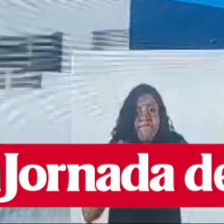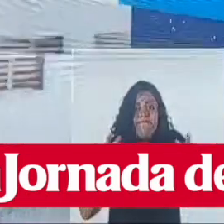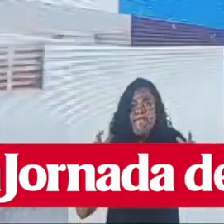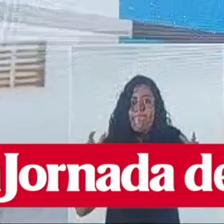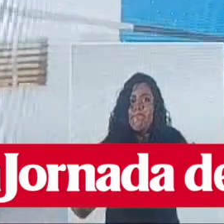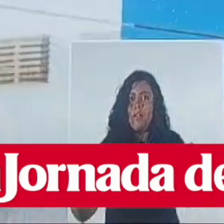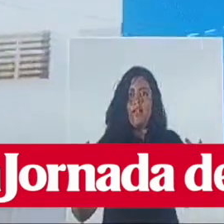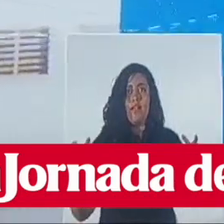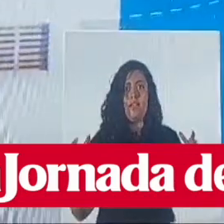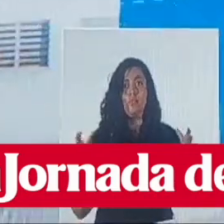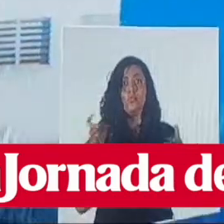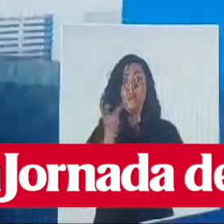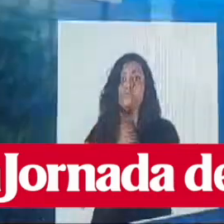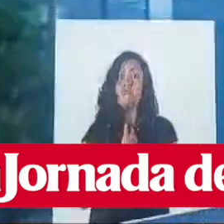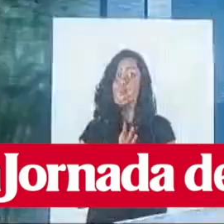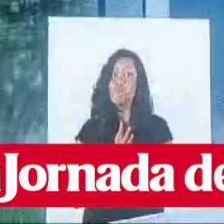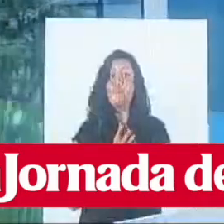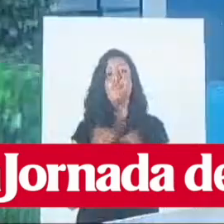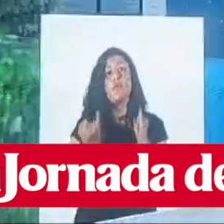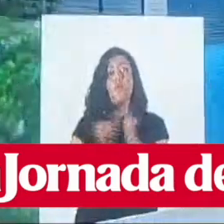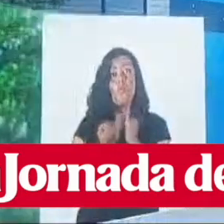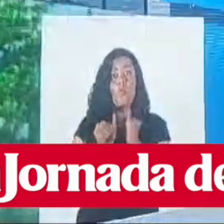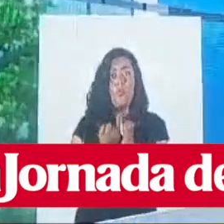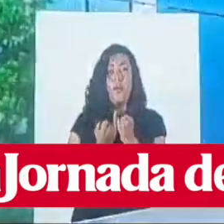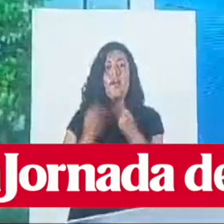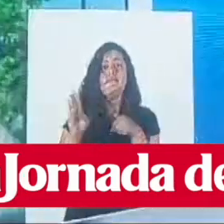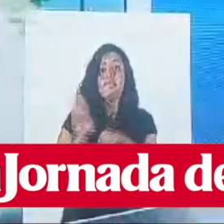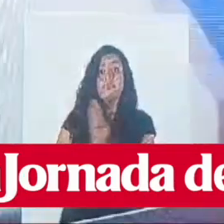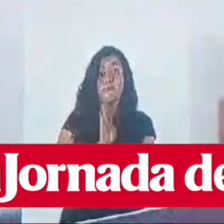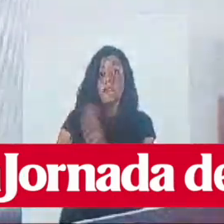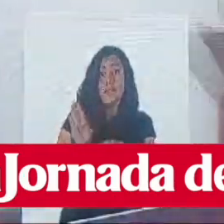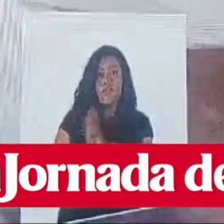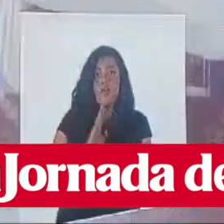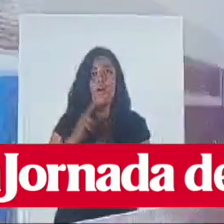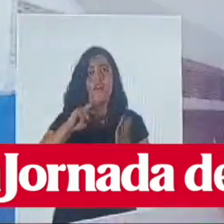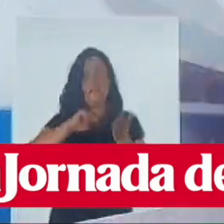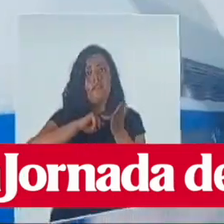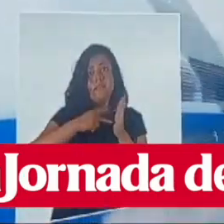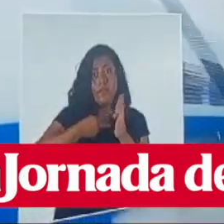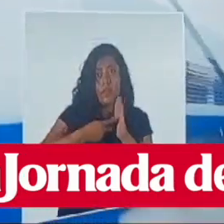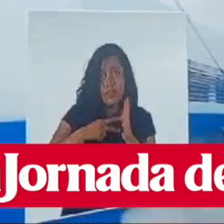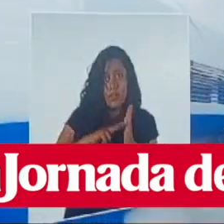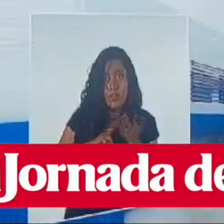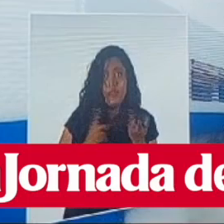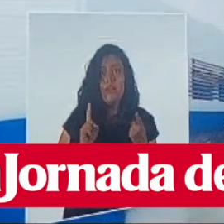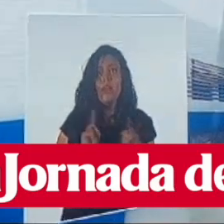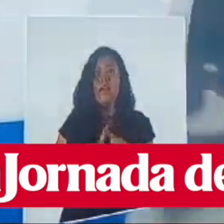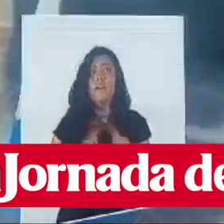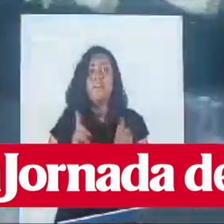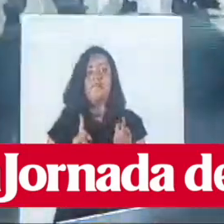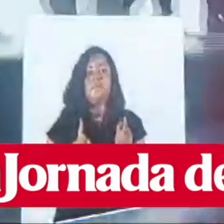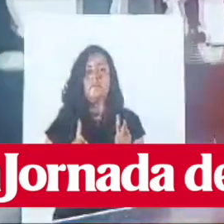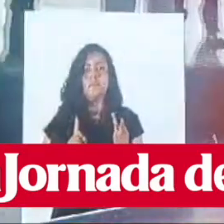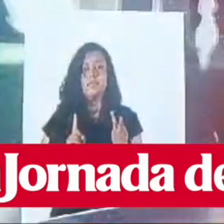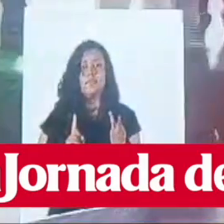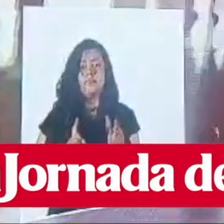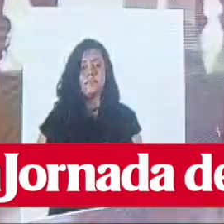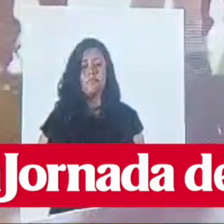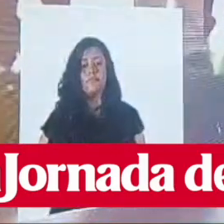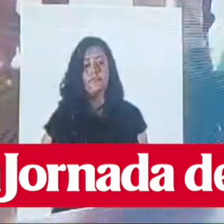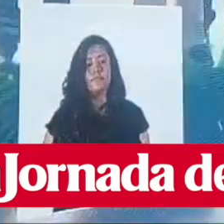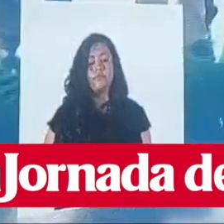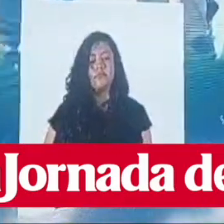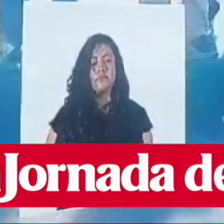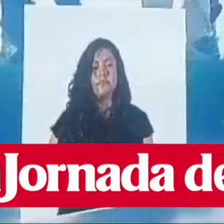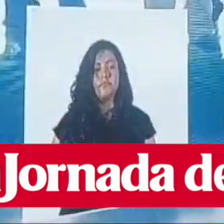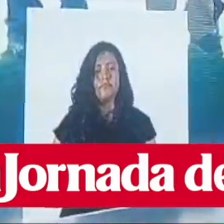en áreas importantísimas como son las ingenierías, como también lo es